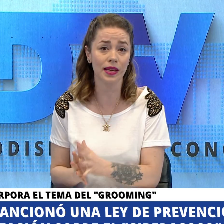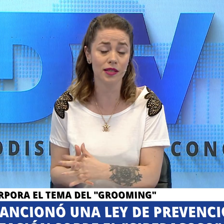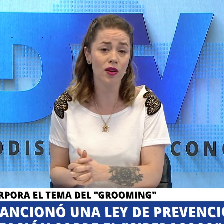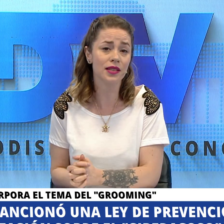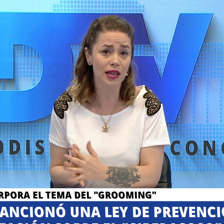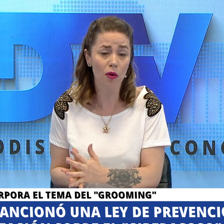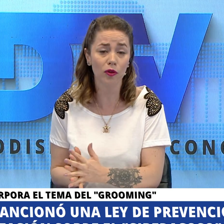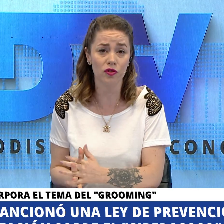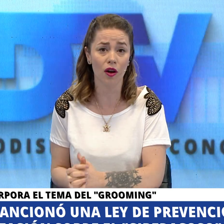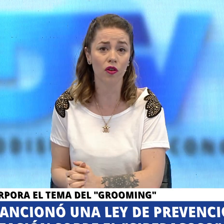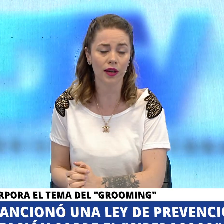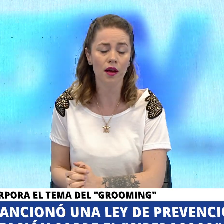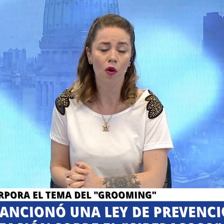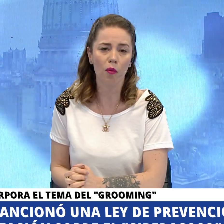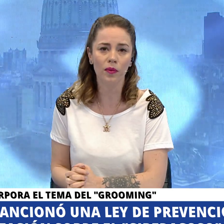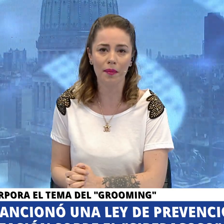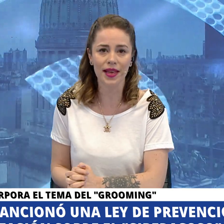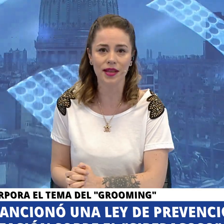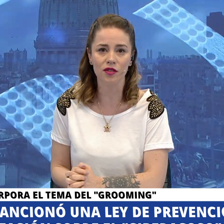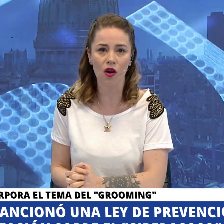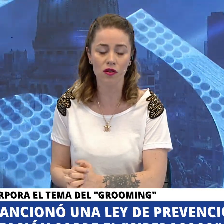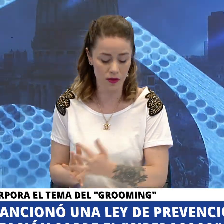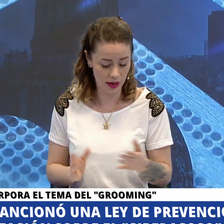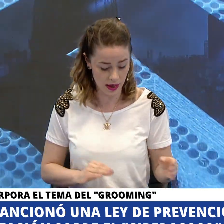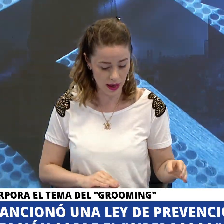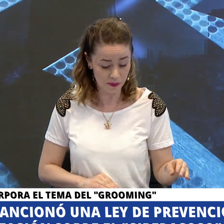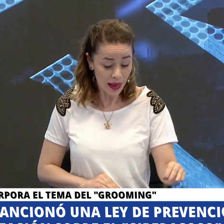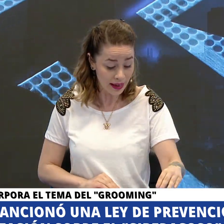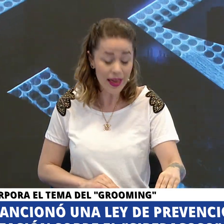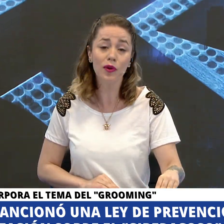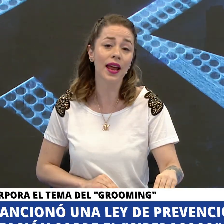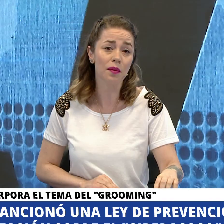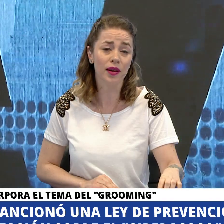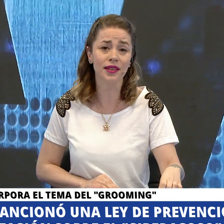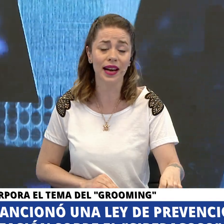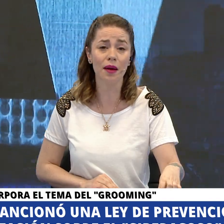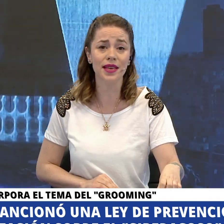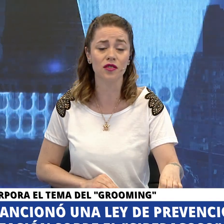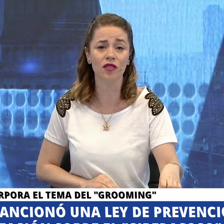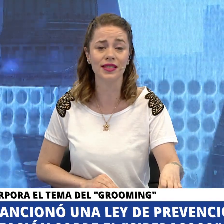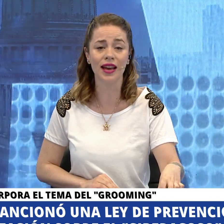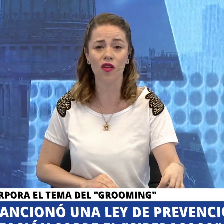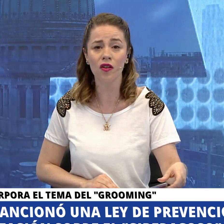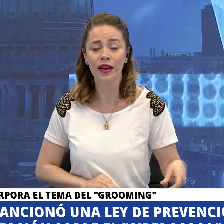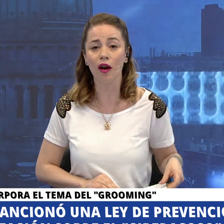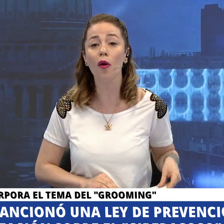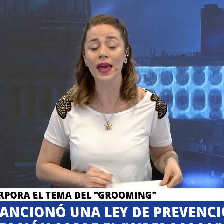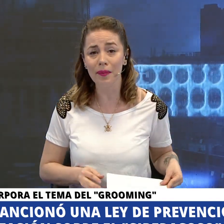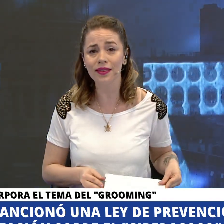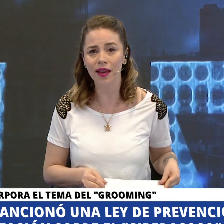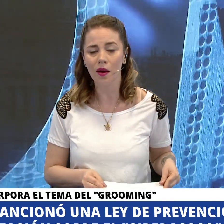0 abstenciones, 0 votos en contra, una media sanción que, en realidad una ley, porque ya traía media sanción del Senado,